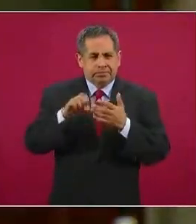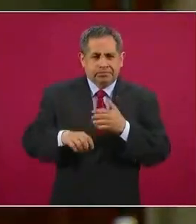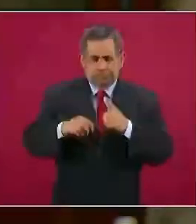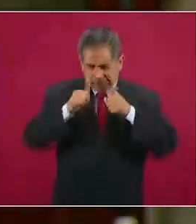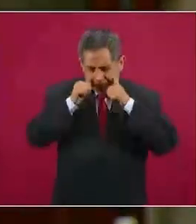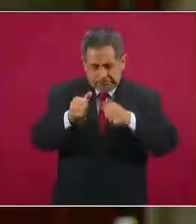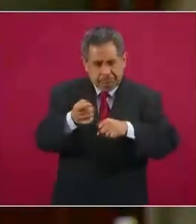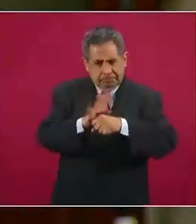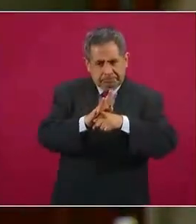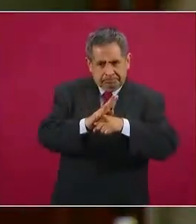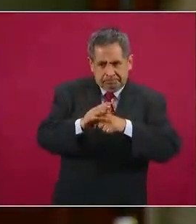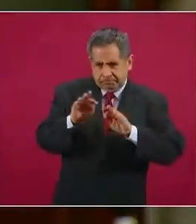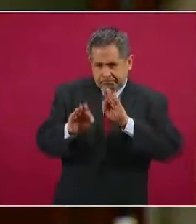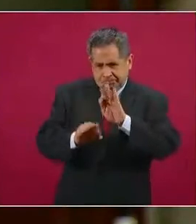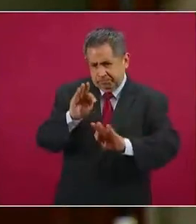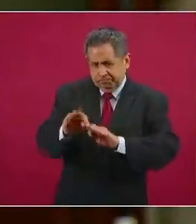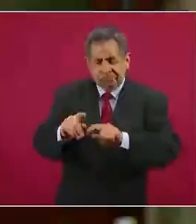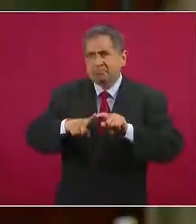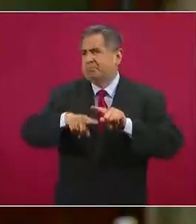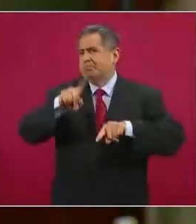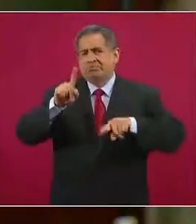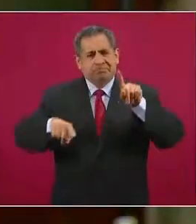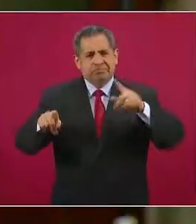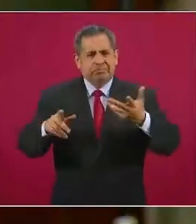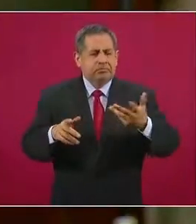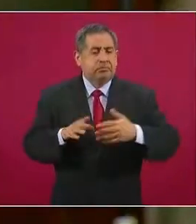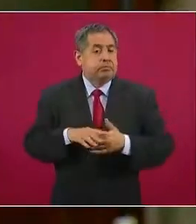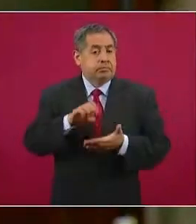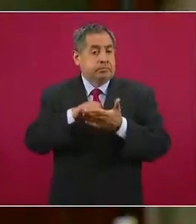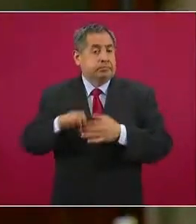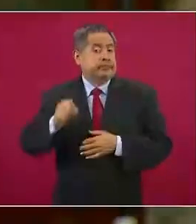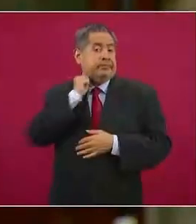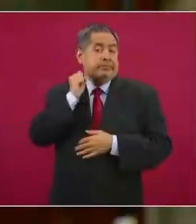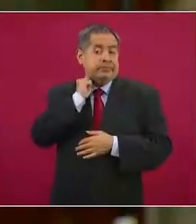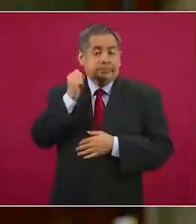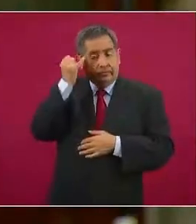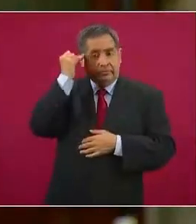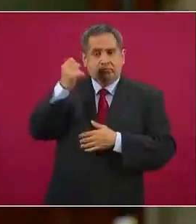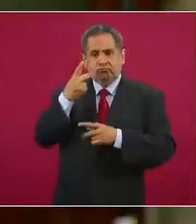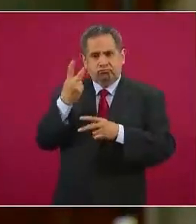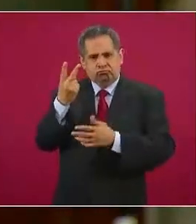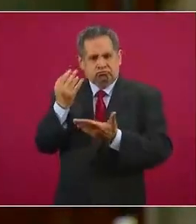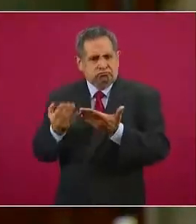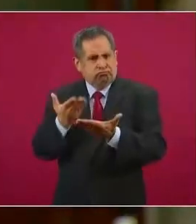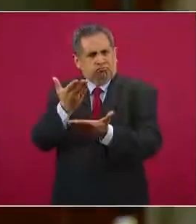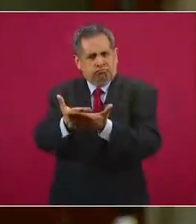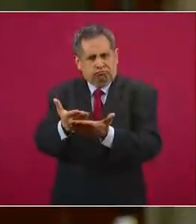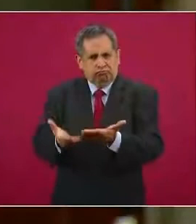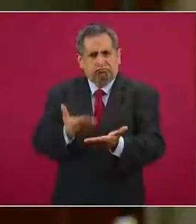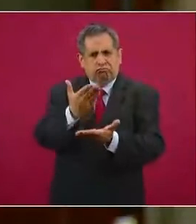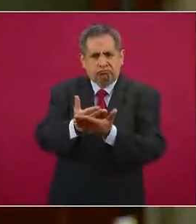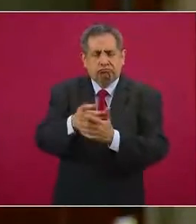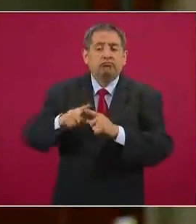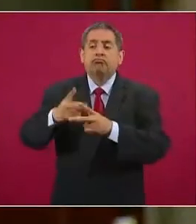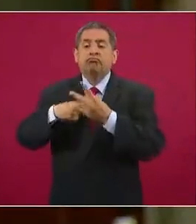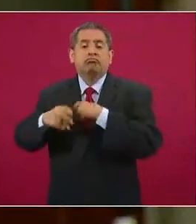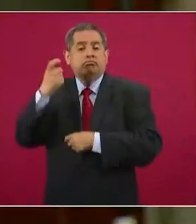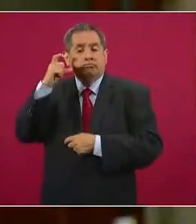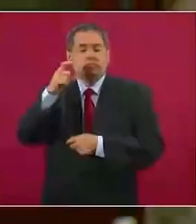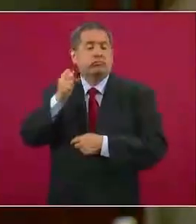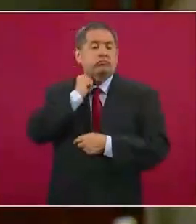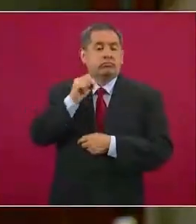pacientes COVID es totalmente disparado. En el Senado se han presentado diversas iniciativas y dos de ellas son de Querétaro, del senador Juan